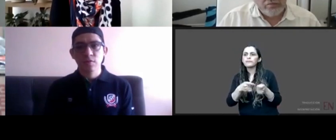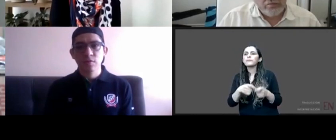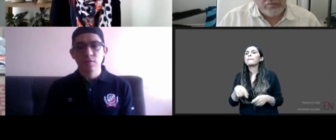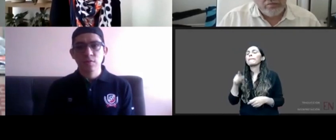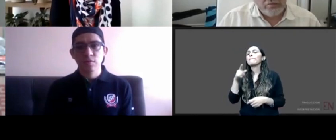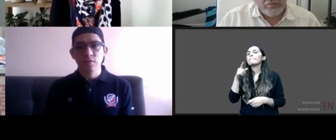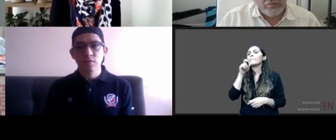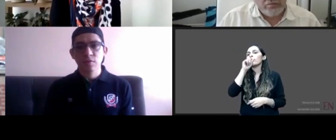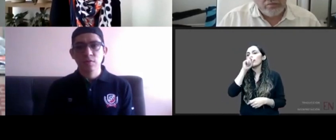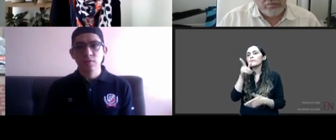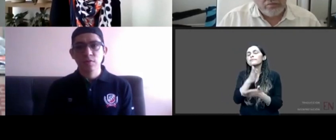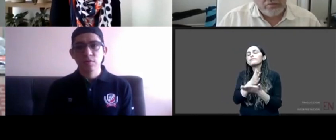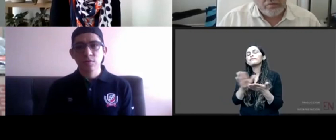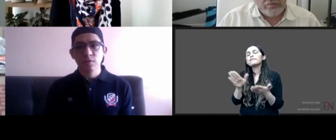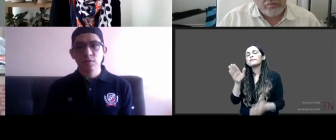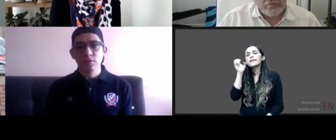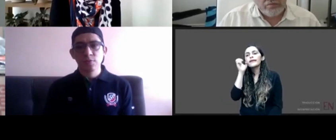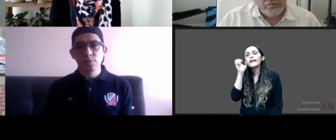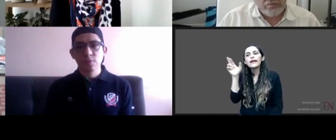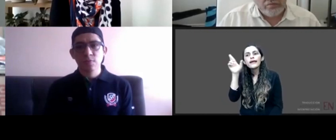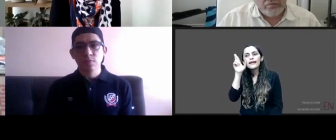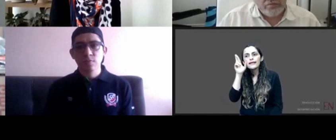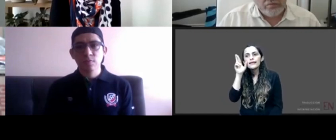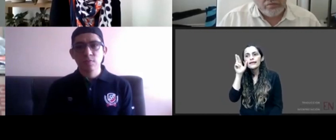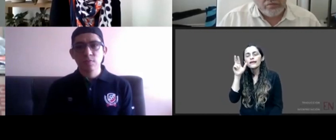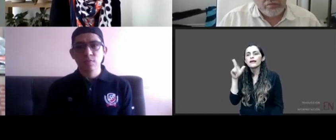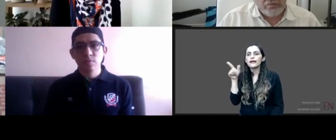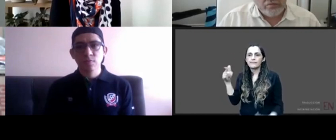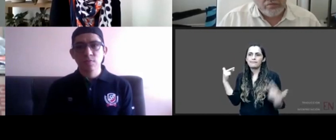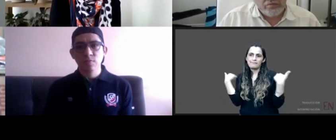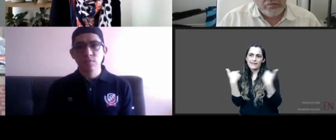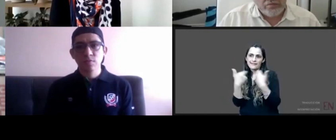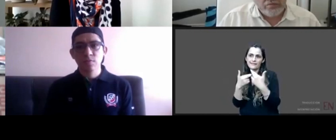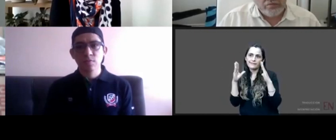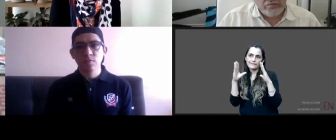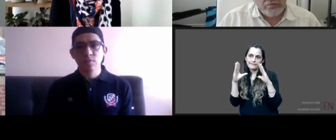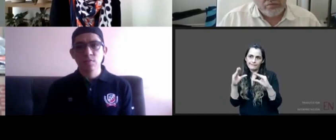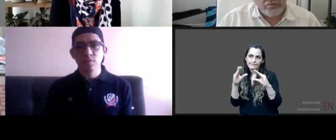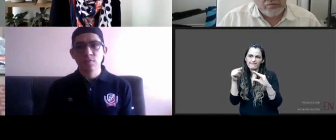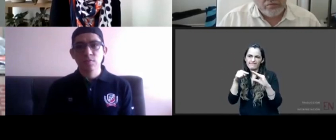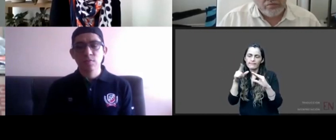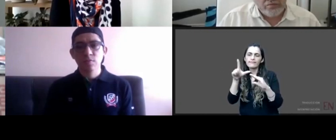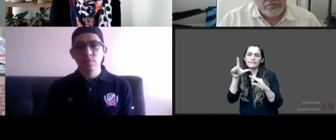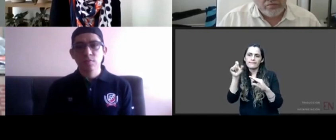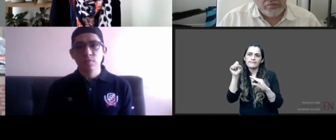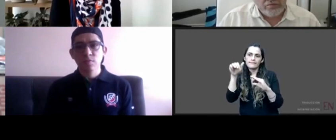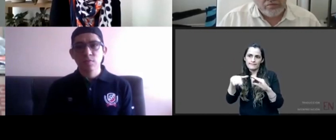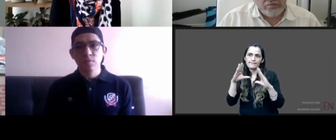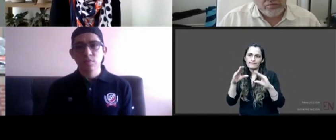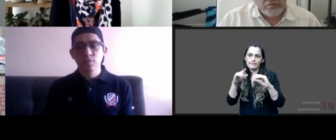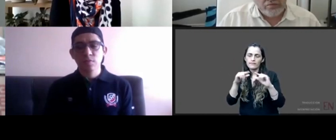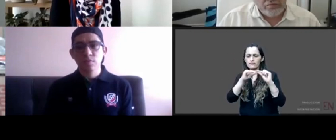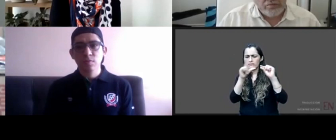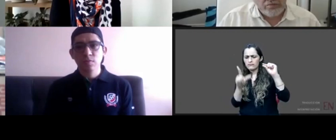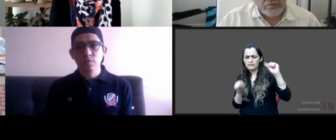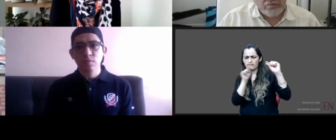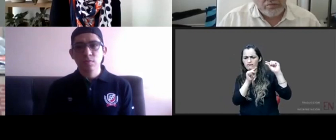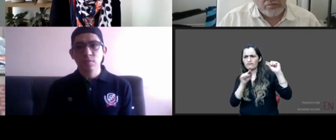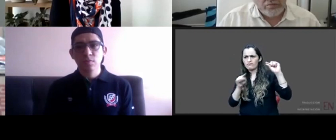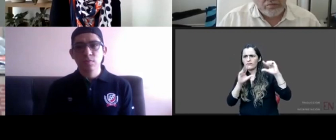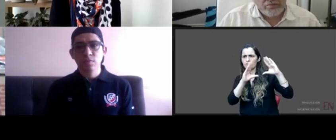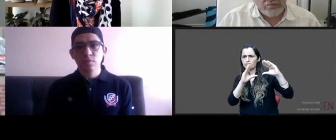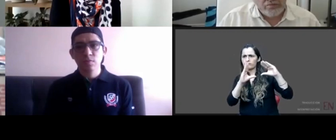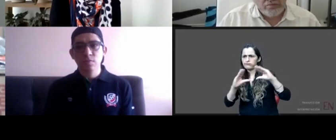Además, Eric también es docente de cursos de esta lengua en diversas partes del país. Es activista